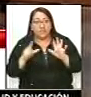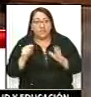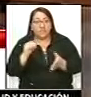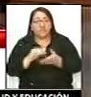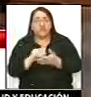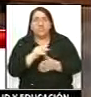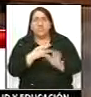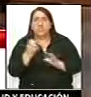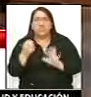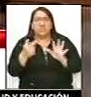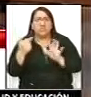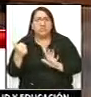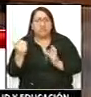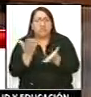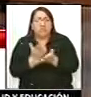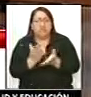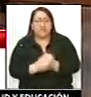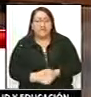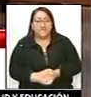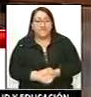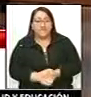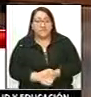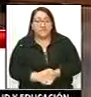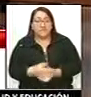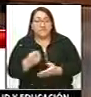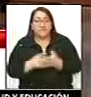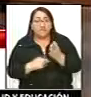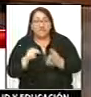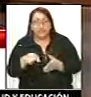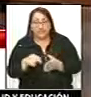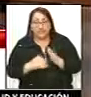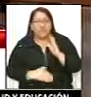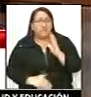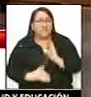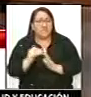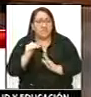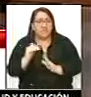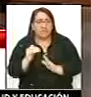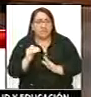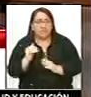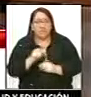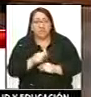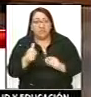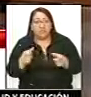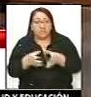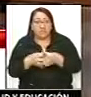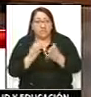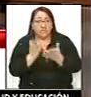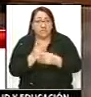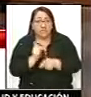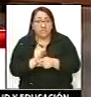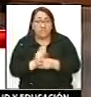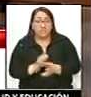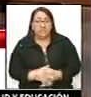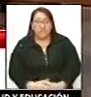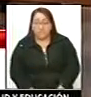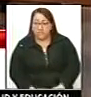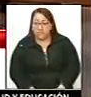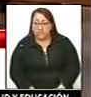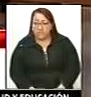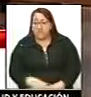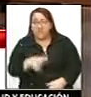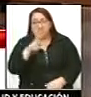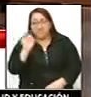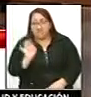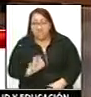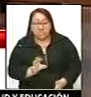como a 976 colegios, y que es altísimo en relación a otros sectores educativos, a otros sectores económicos,